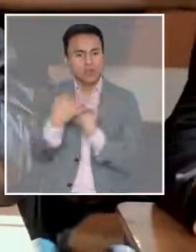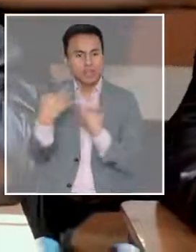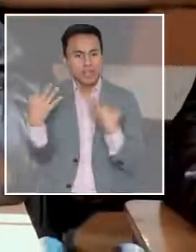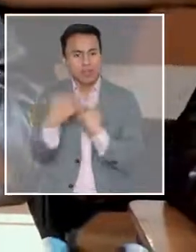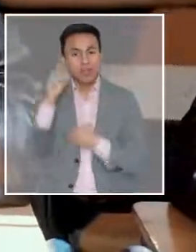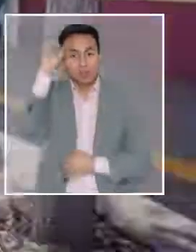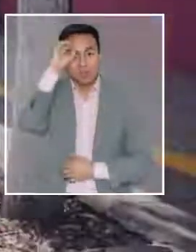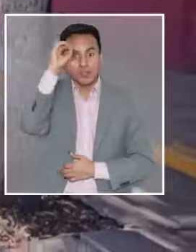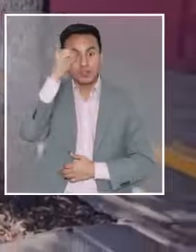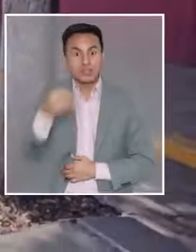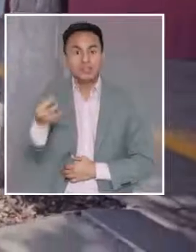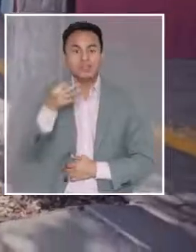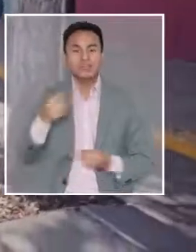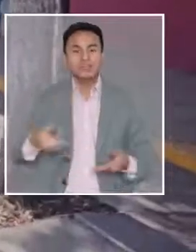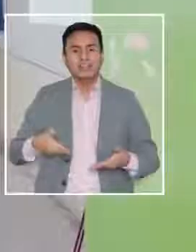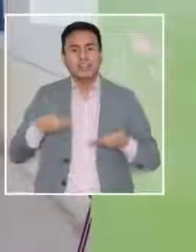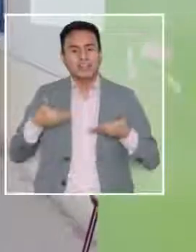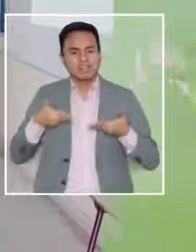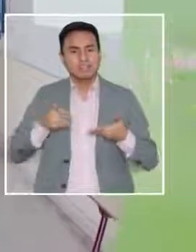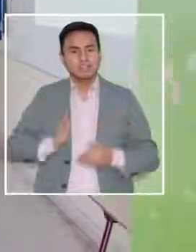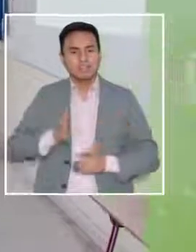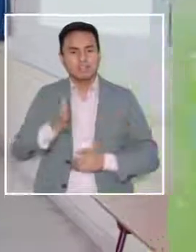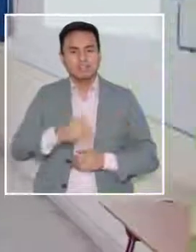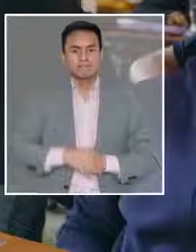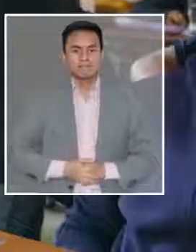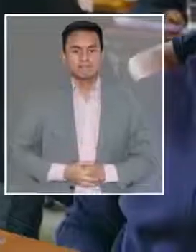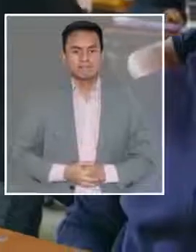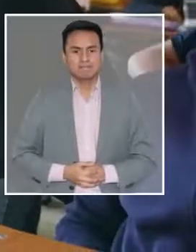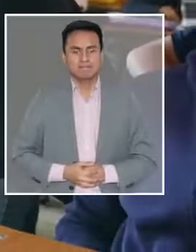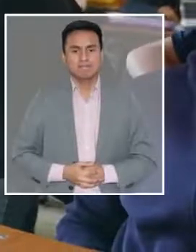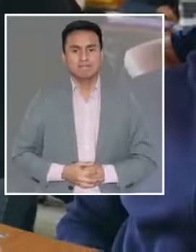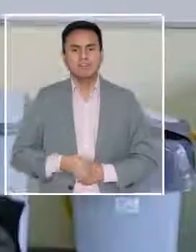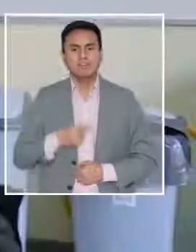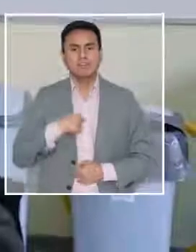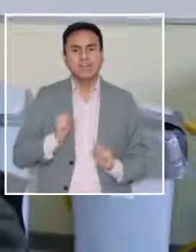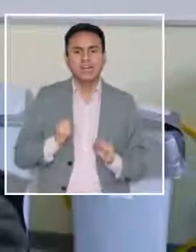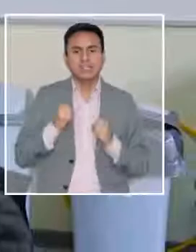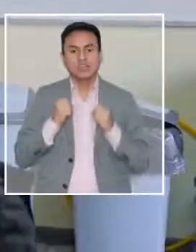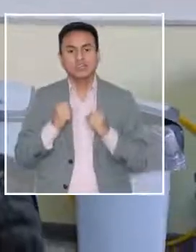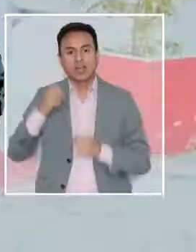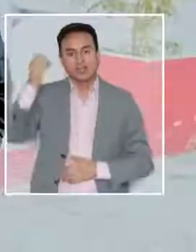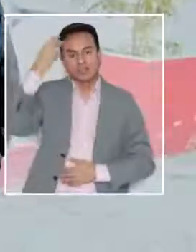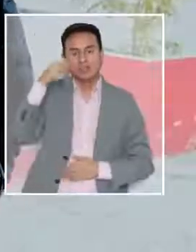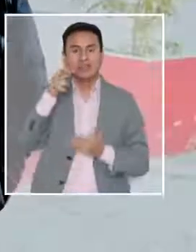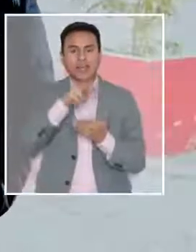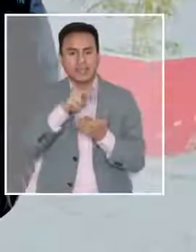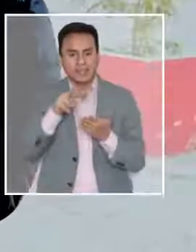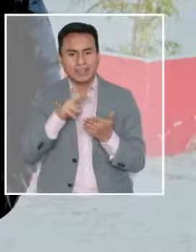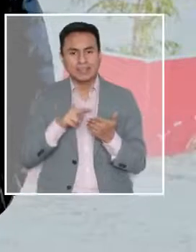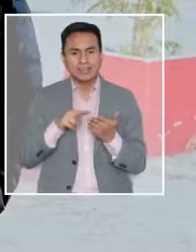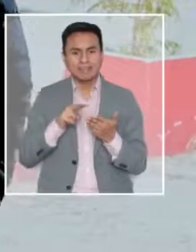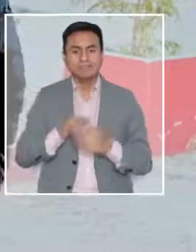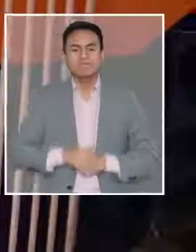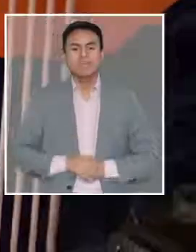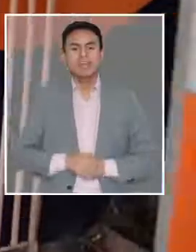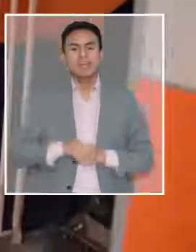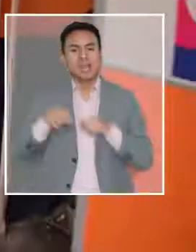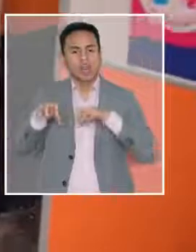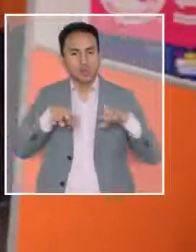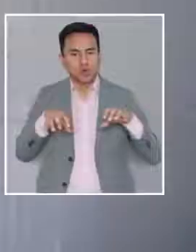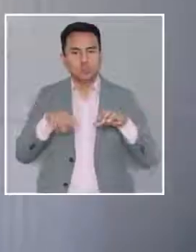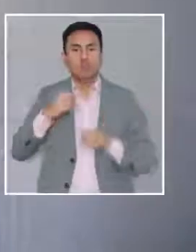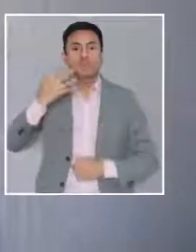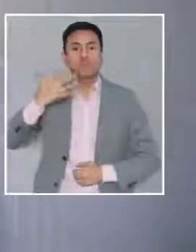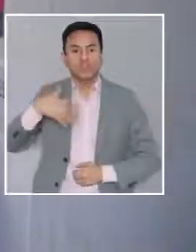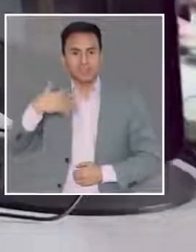esos consejos, esas opiniones que te dan más ánimo de estudiar. Estoy muy ansioso, estoy aprendiendo a leer.